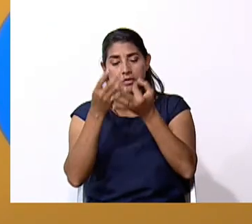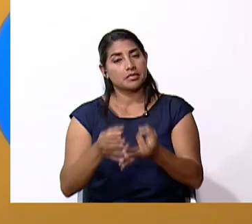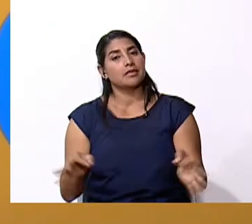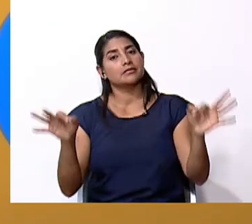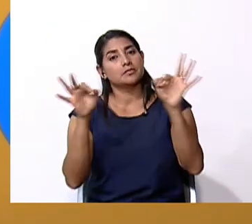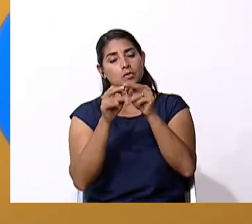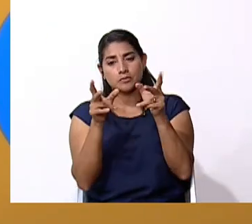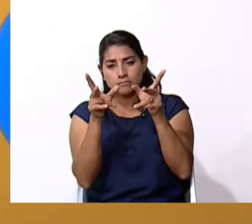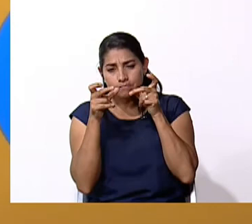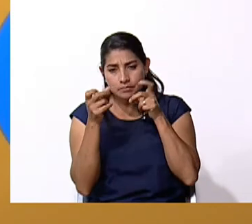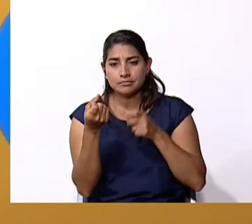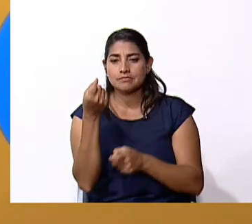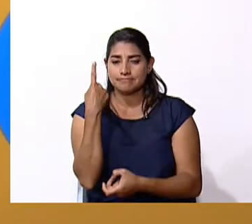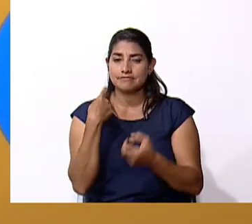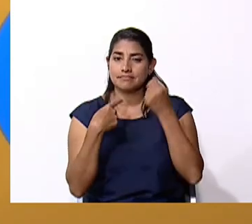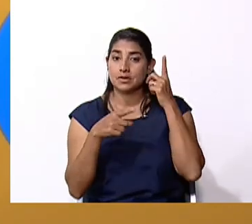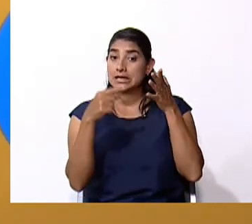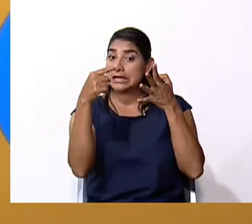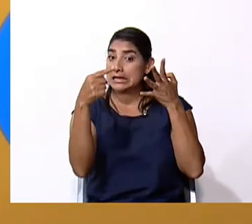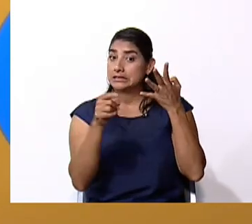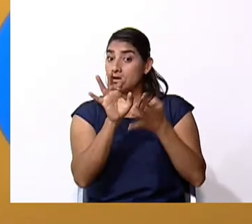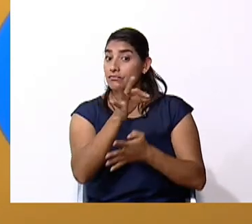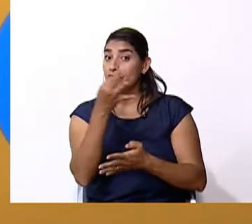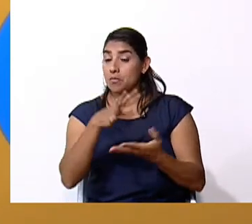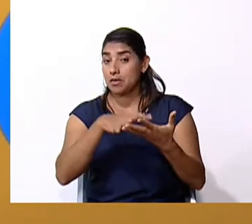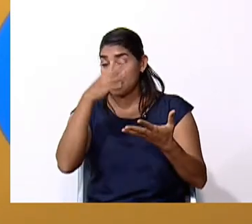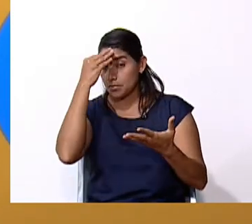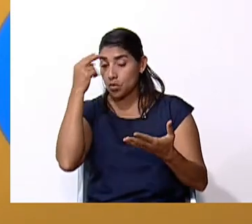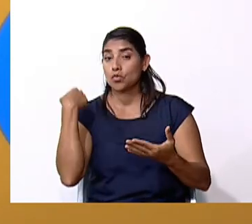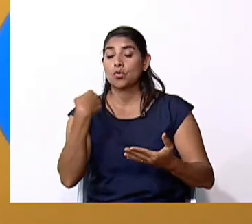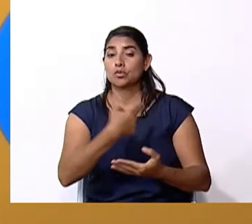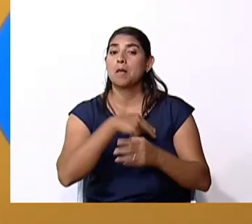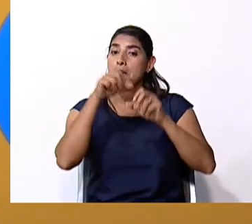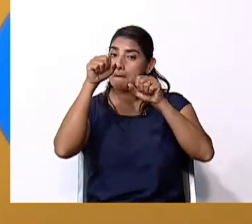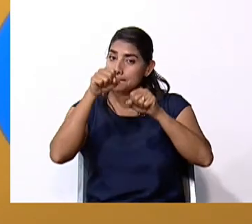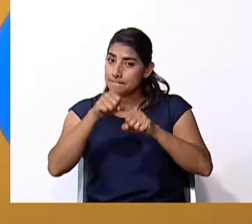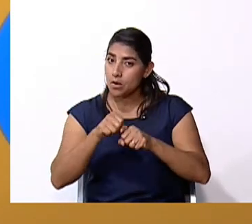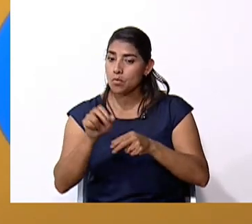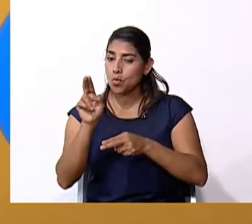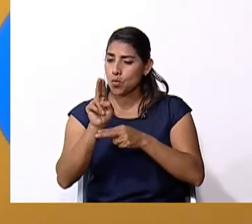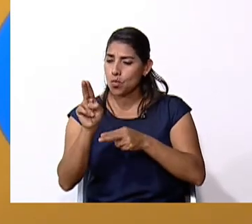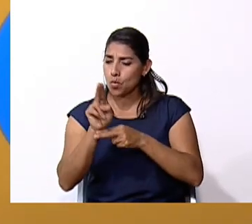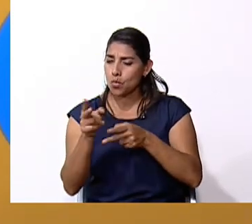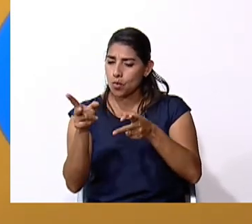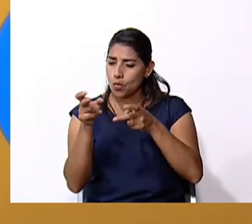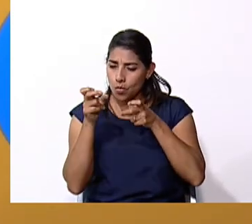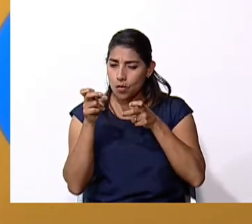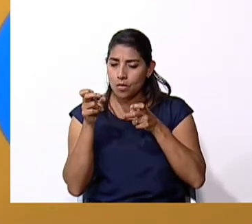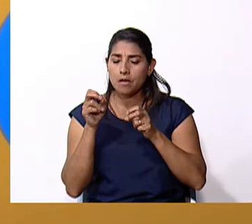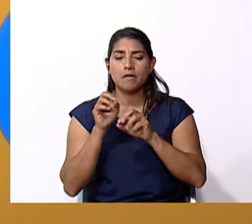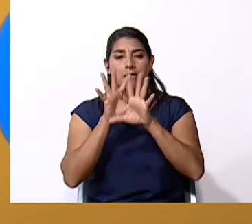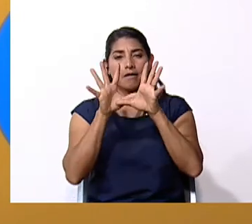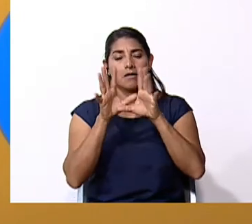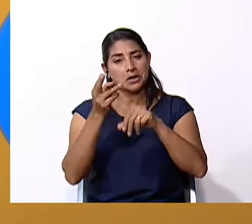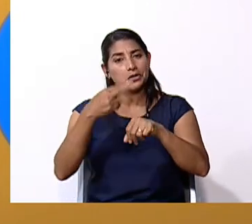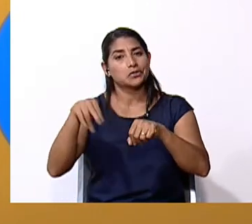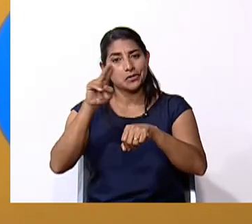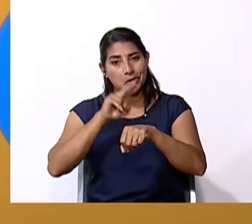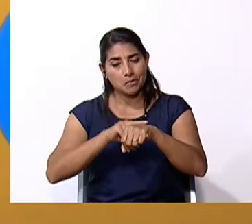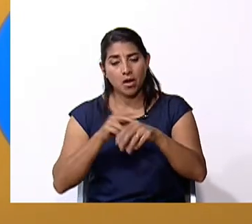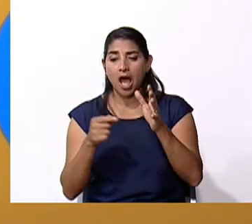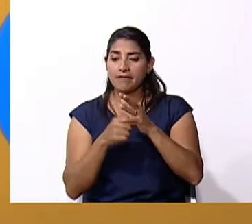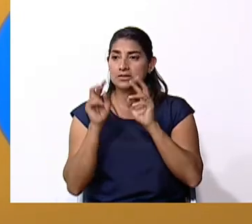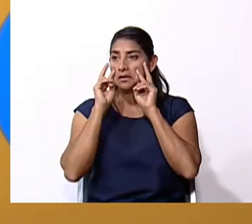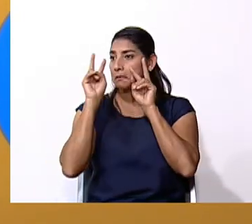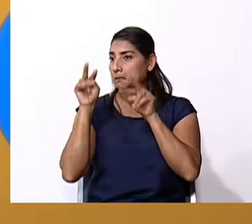importante porque estas estrategias nosotros las vemos de una manera muy común y a veces